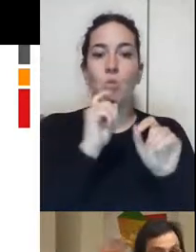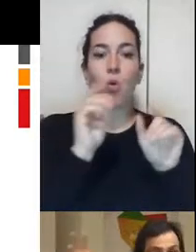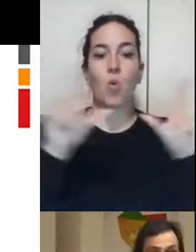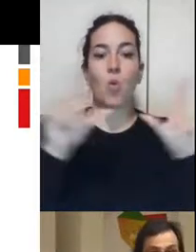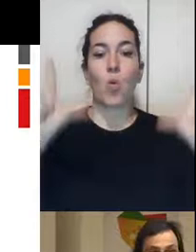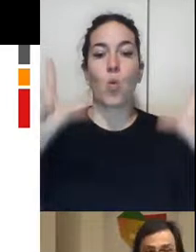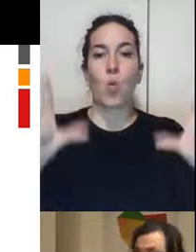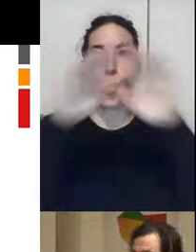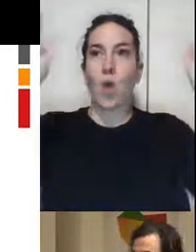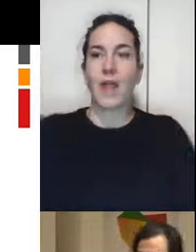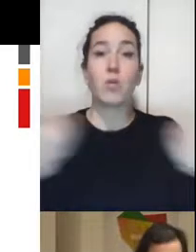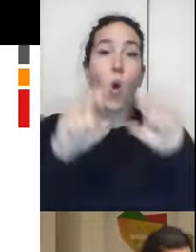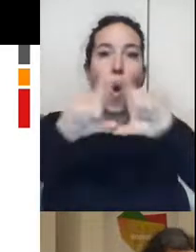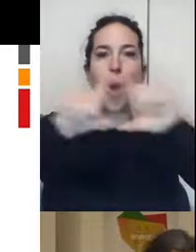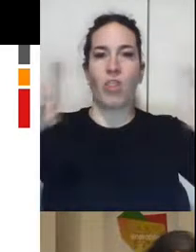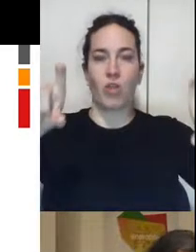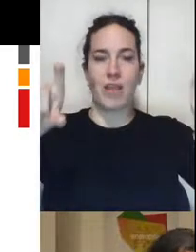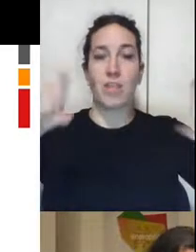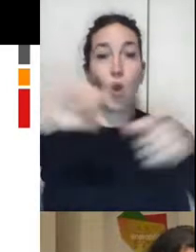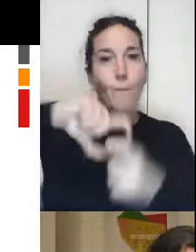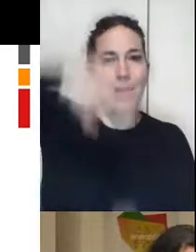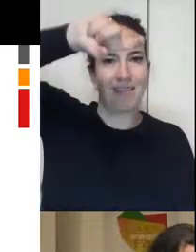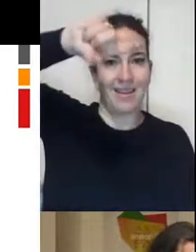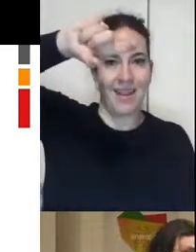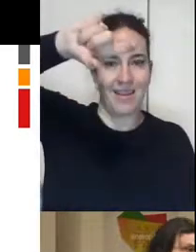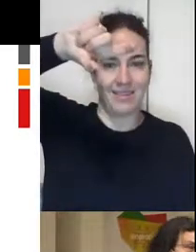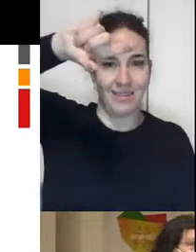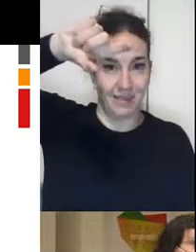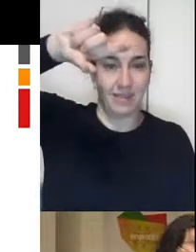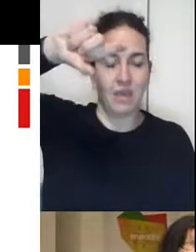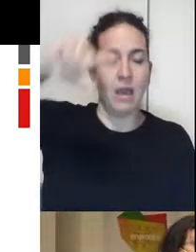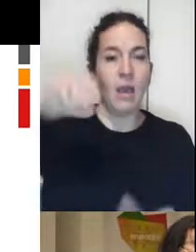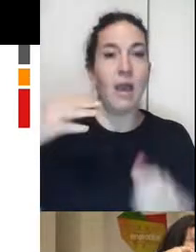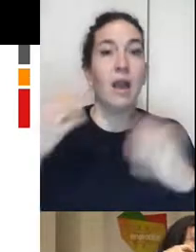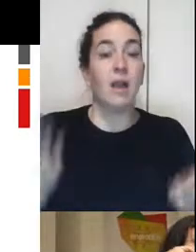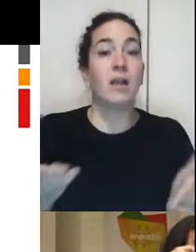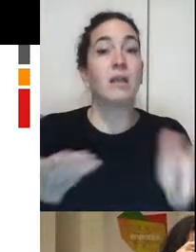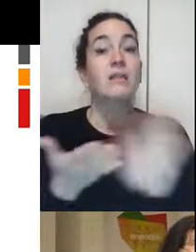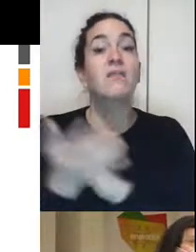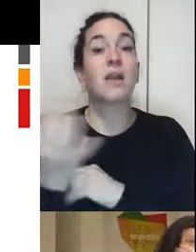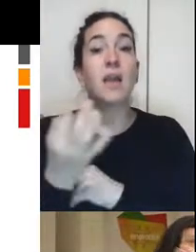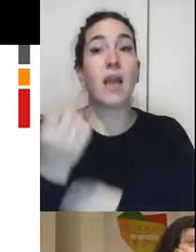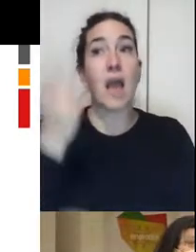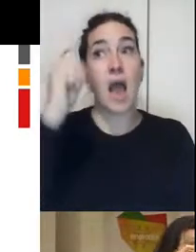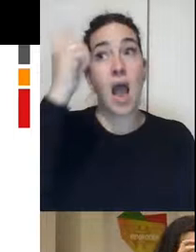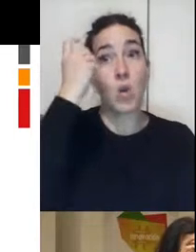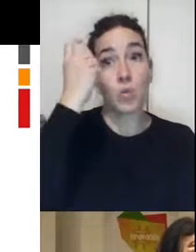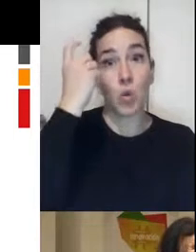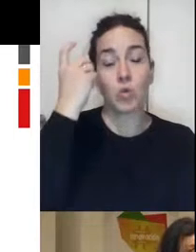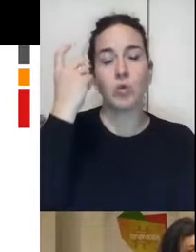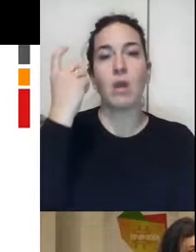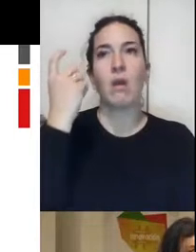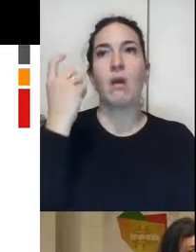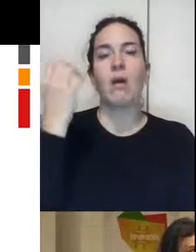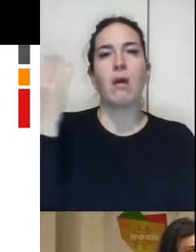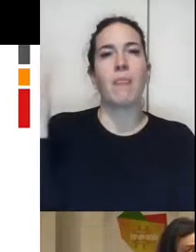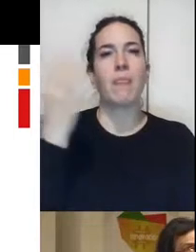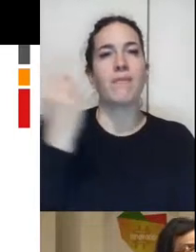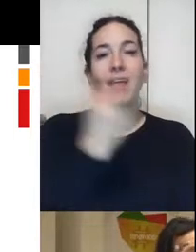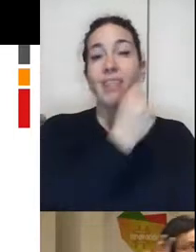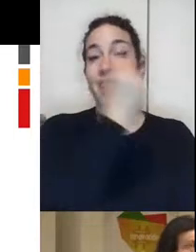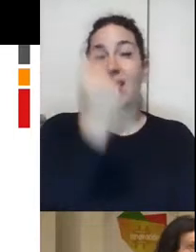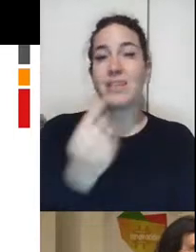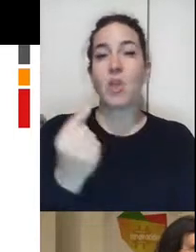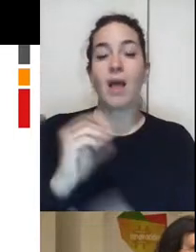muy horizontales o muy verticales. Eso conlleva pues, que literalmente los alumnos tengan que hacer un diseño, pero tengan